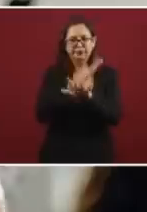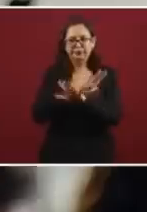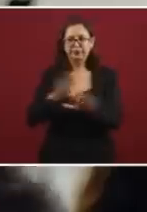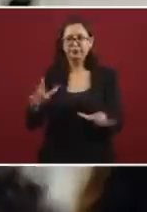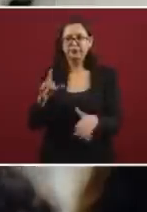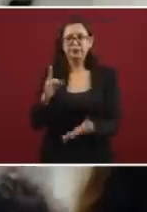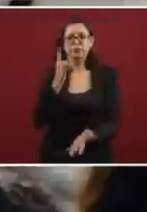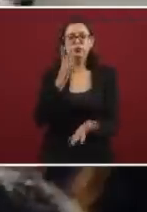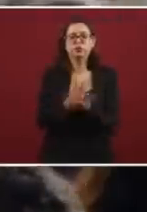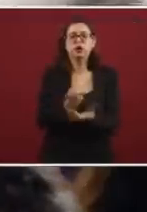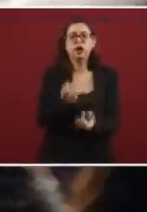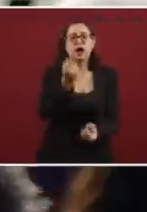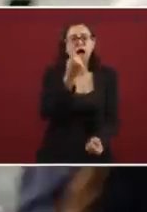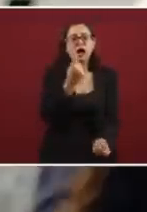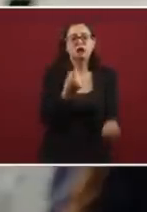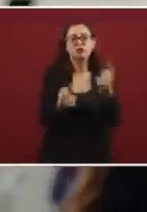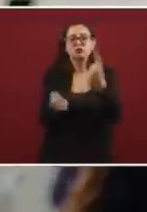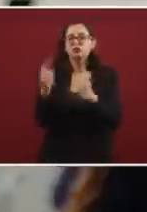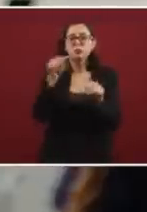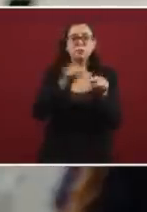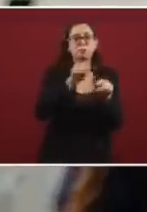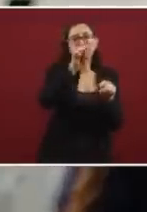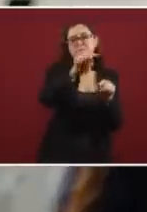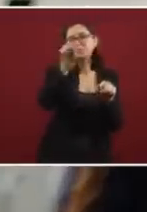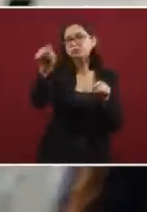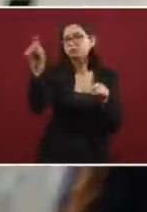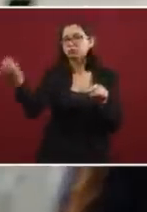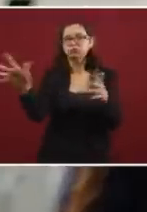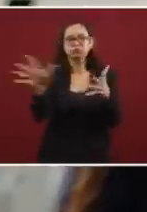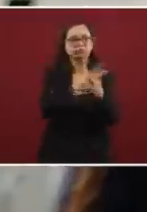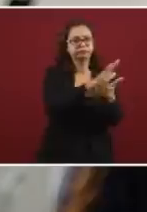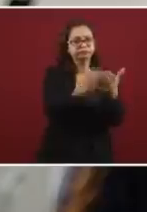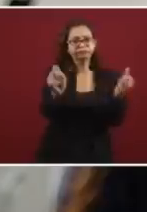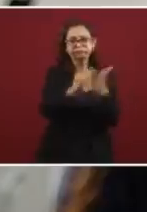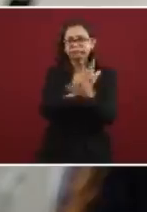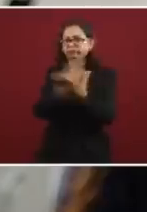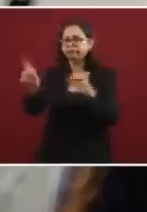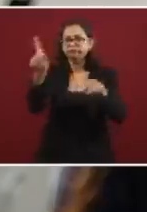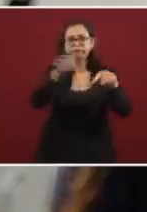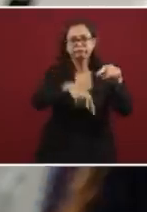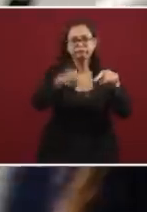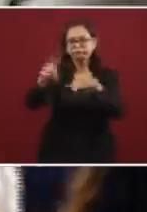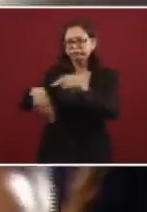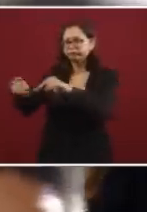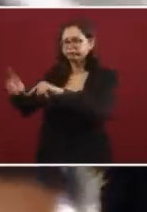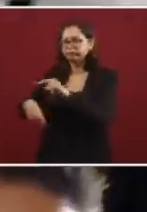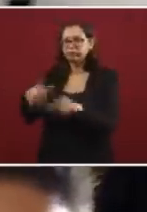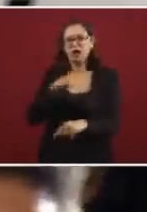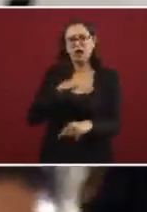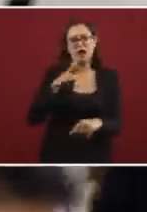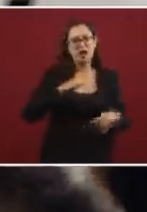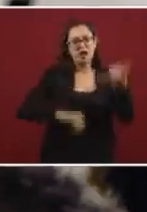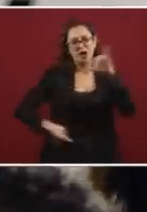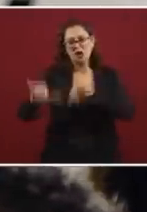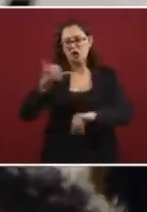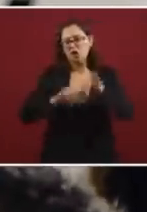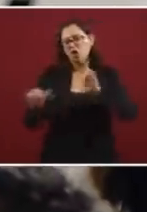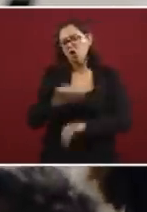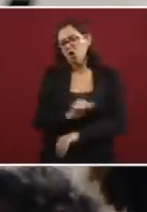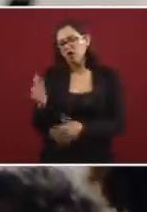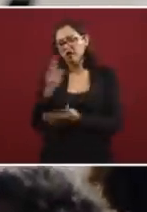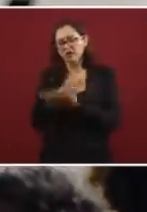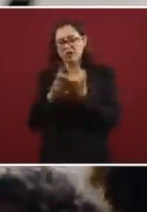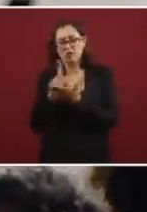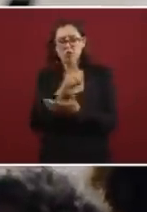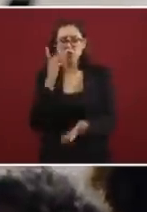sabemos de algunos pocos laboratorios en algunos estados del país si vemos más laboratorios pero de otras drogas no en específico del